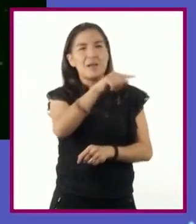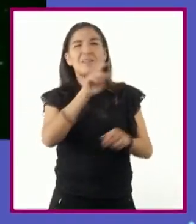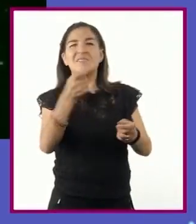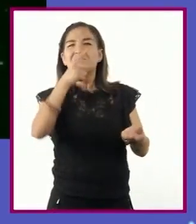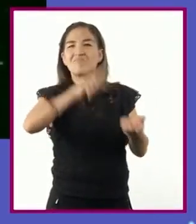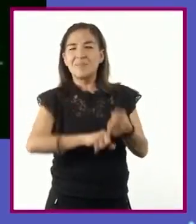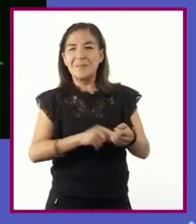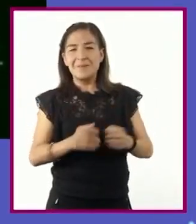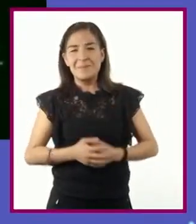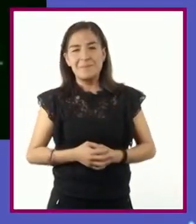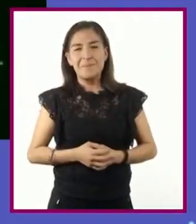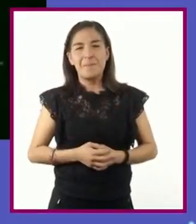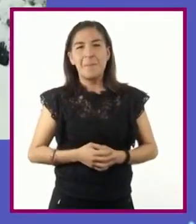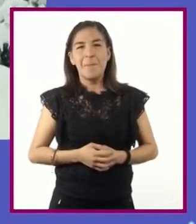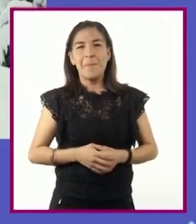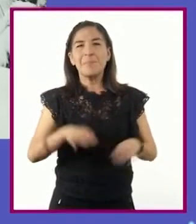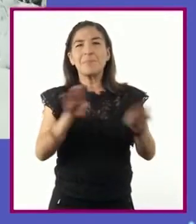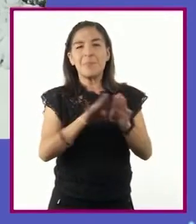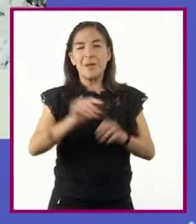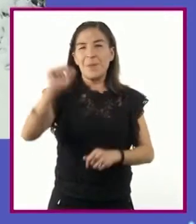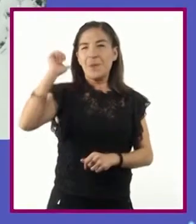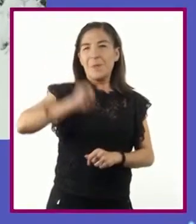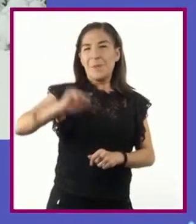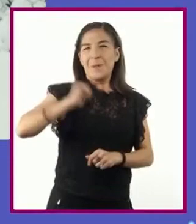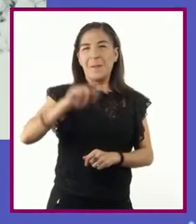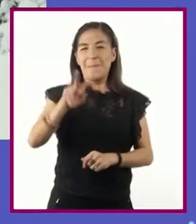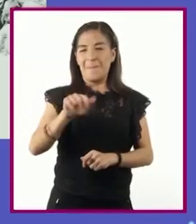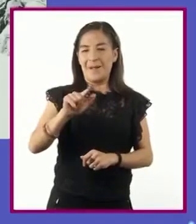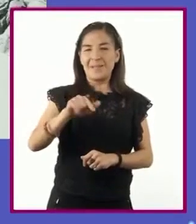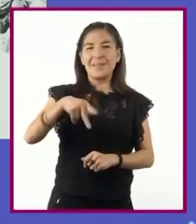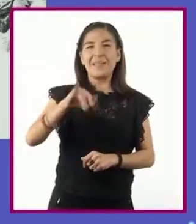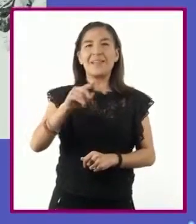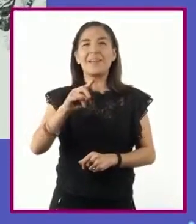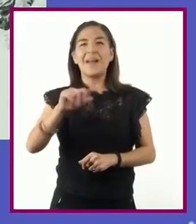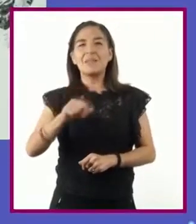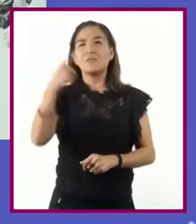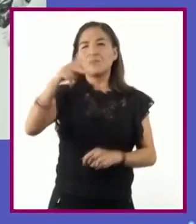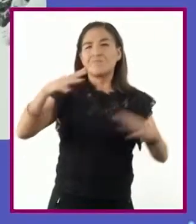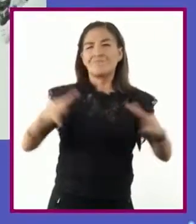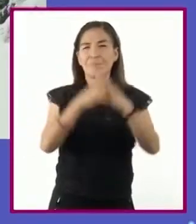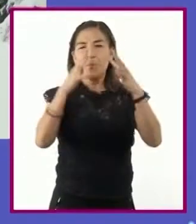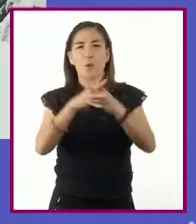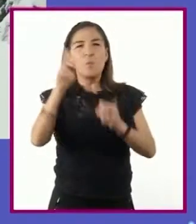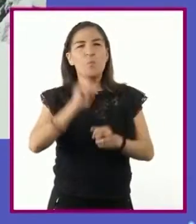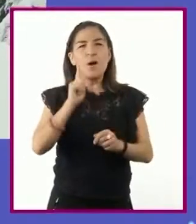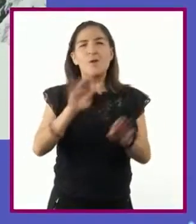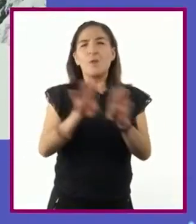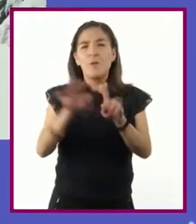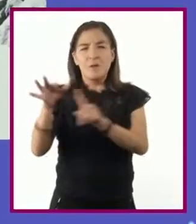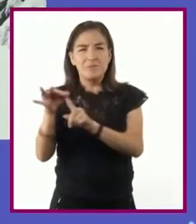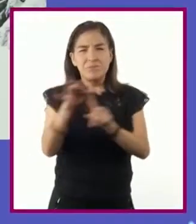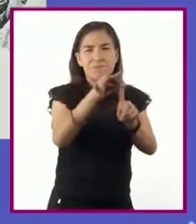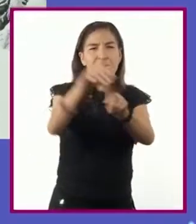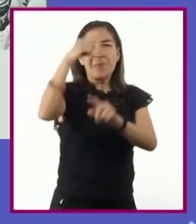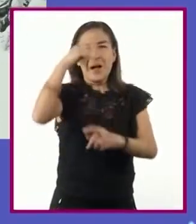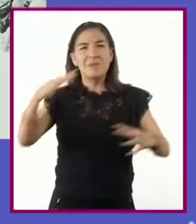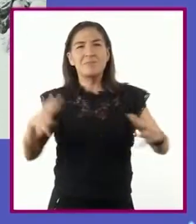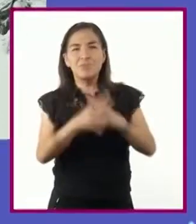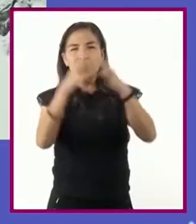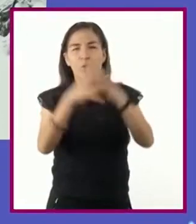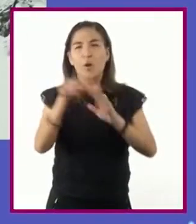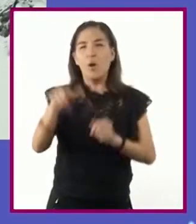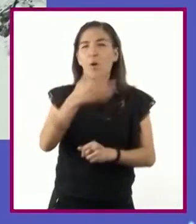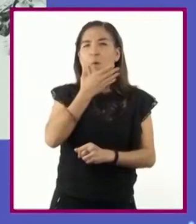armaduras de las valquirias, que eran unas guerreras mitológicas que guiaban a los hombres en las batallas y